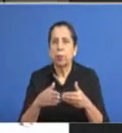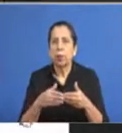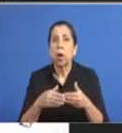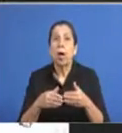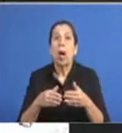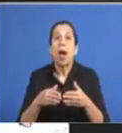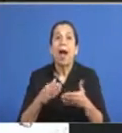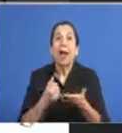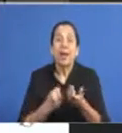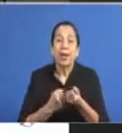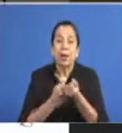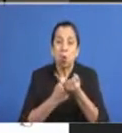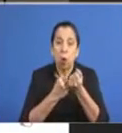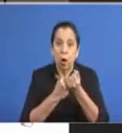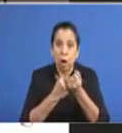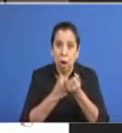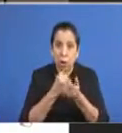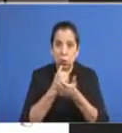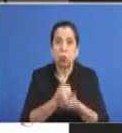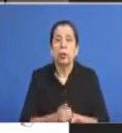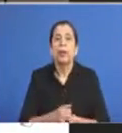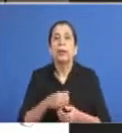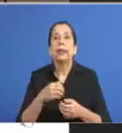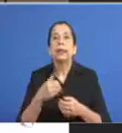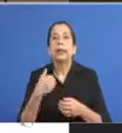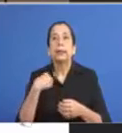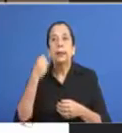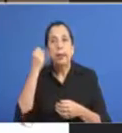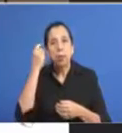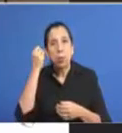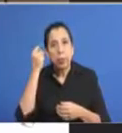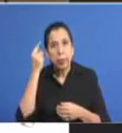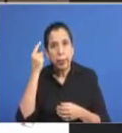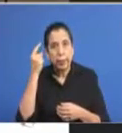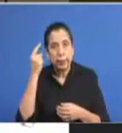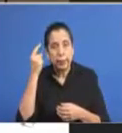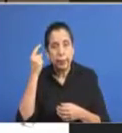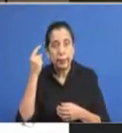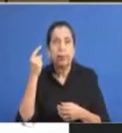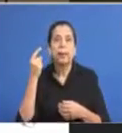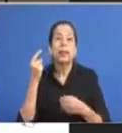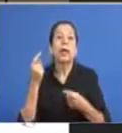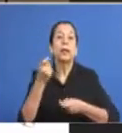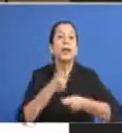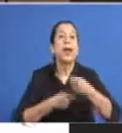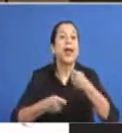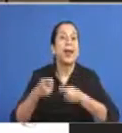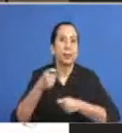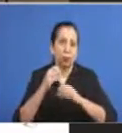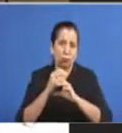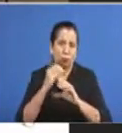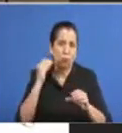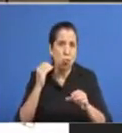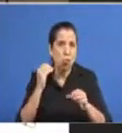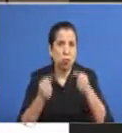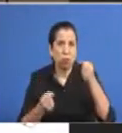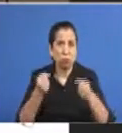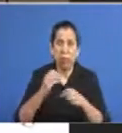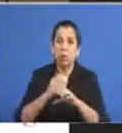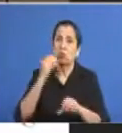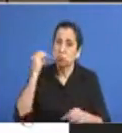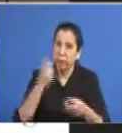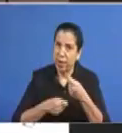los ayuda a amortiguar. Tenemos que entender también toda la ciudadanía que esto es un negocio y para que el negocio se mantenga, para que